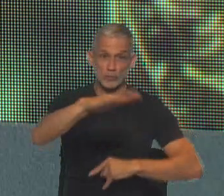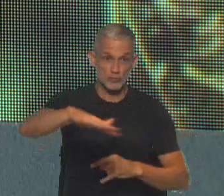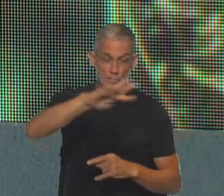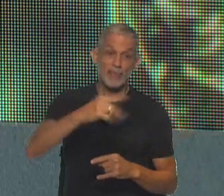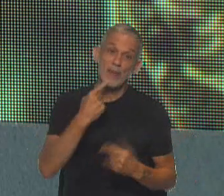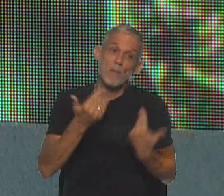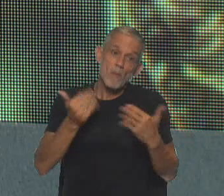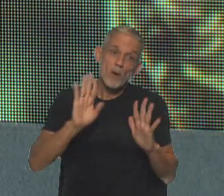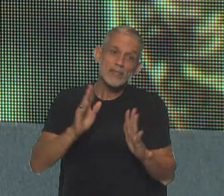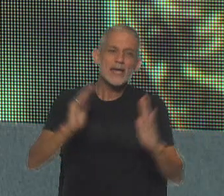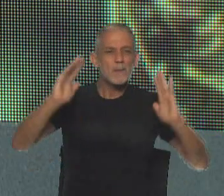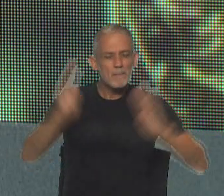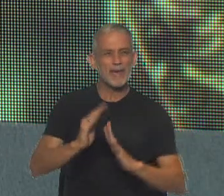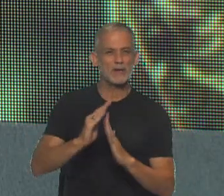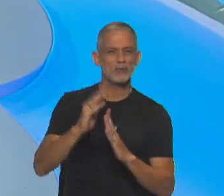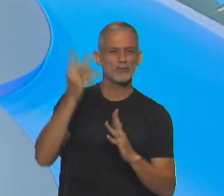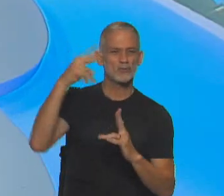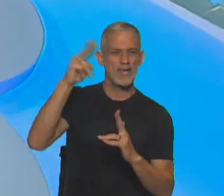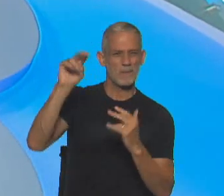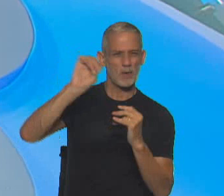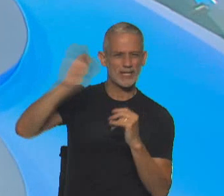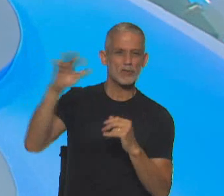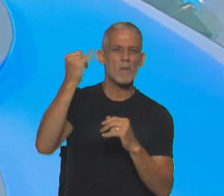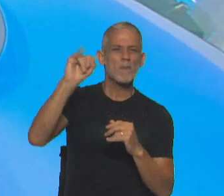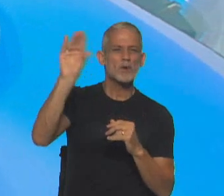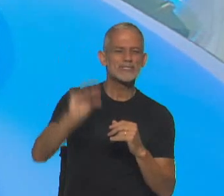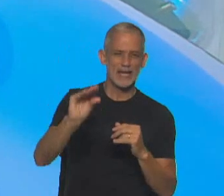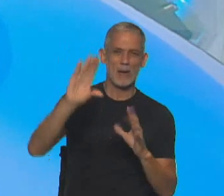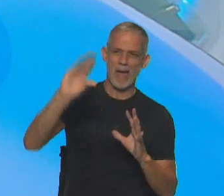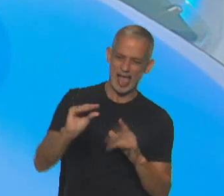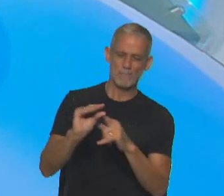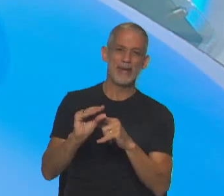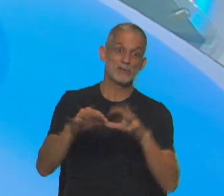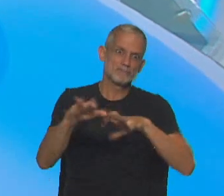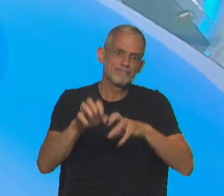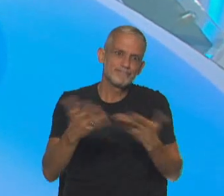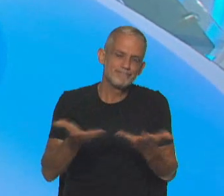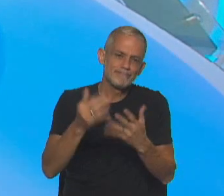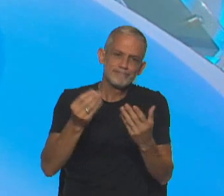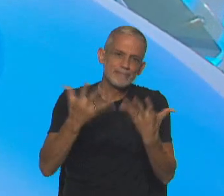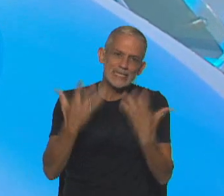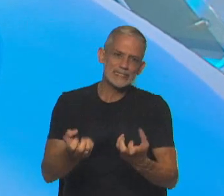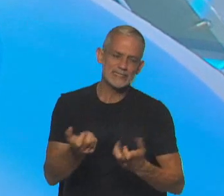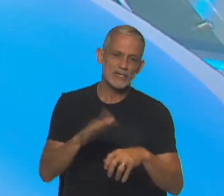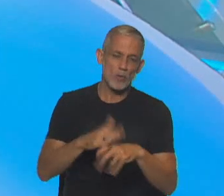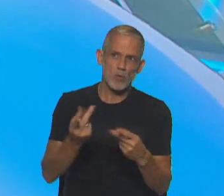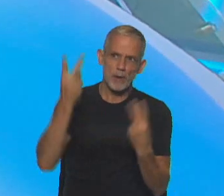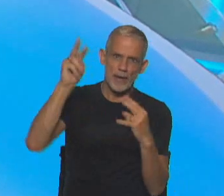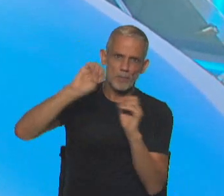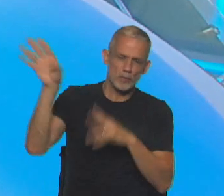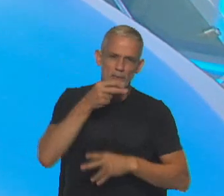planteaba es la posibilidad de reducir retenciones en aquellas zonas donde la sequía realmente afectó y mucho totalmente